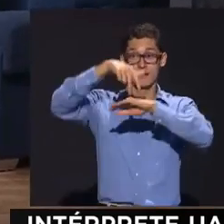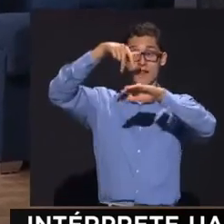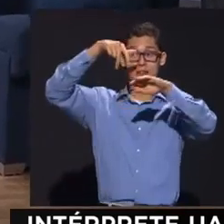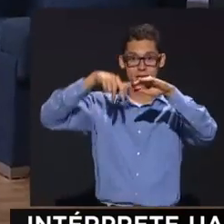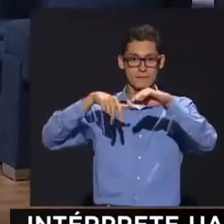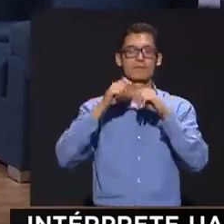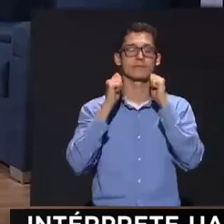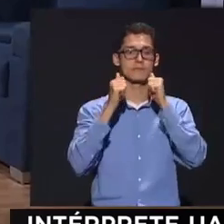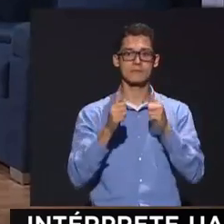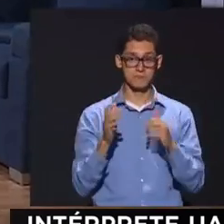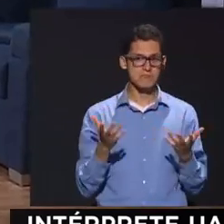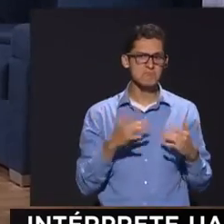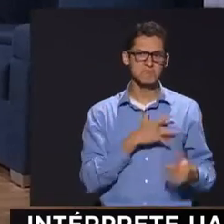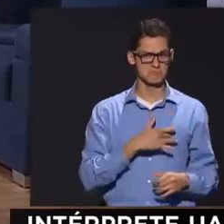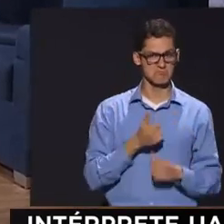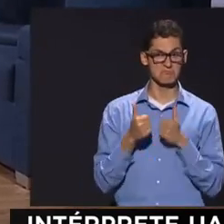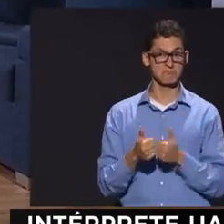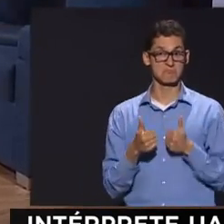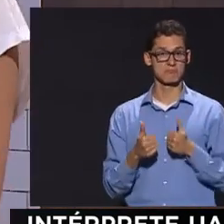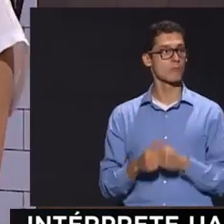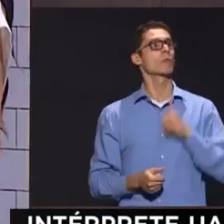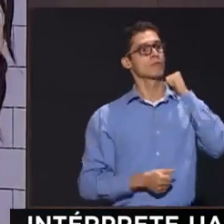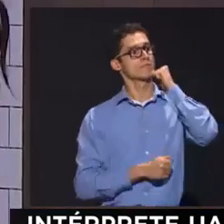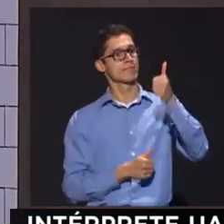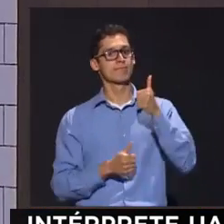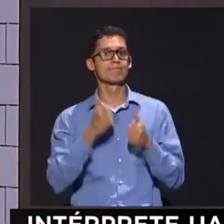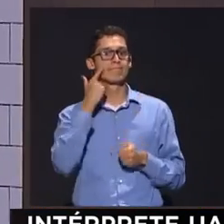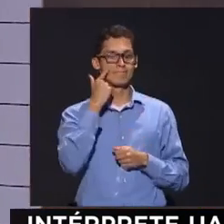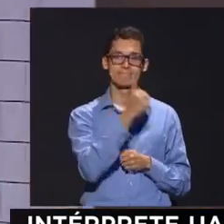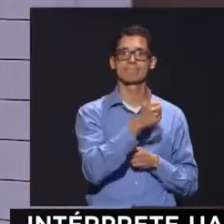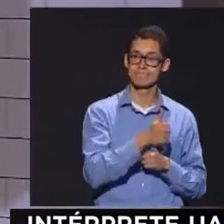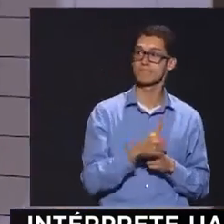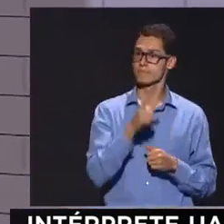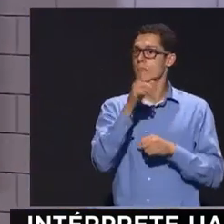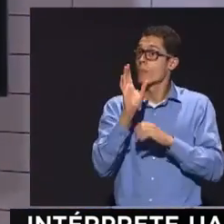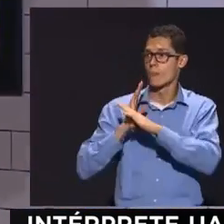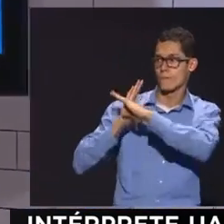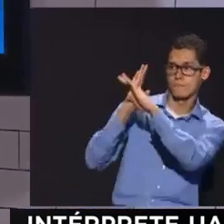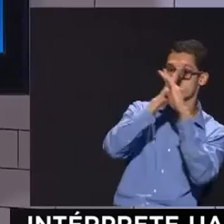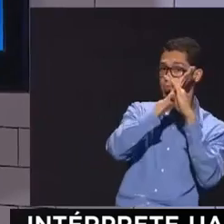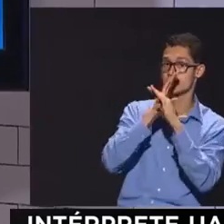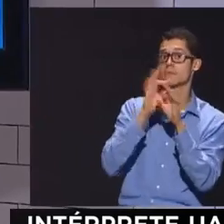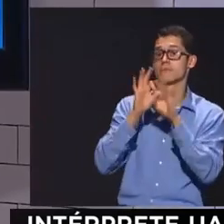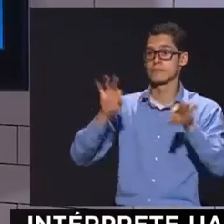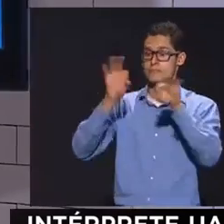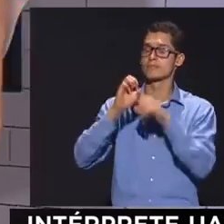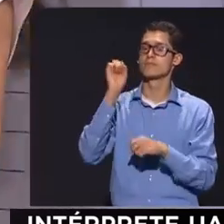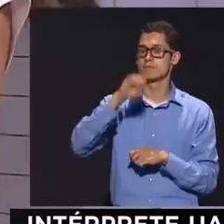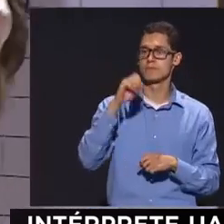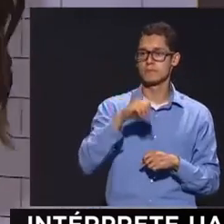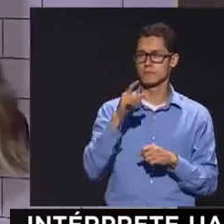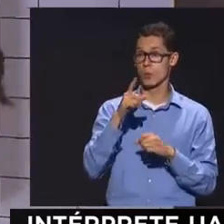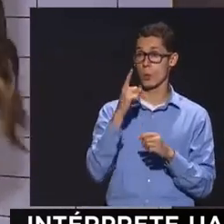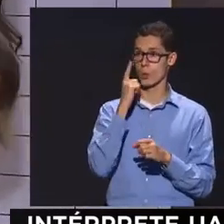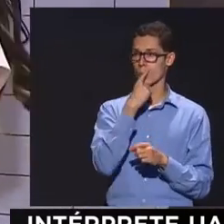hasta ahí cómo te sientes con este reto este juego muy bien que todos hacemos que los